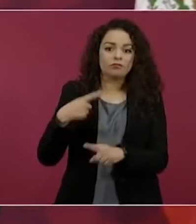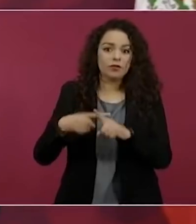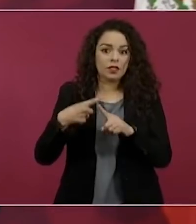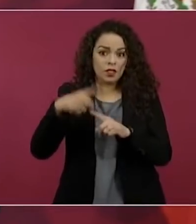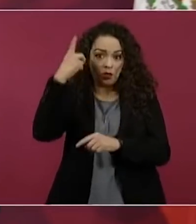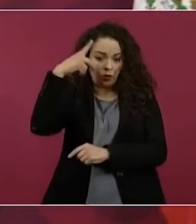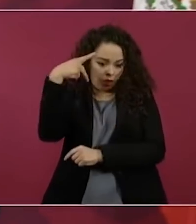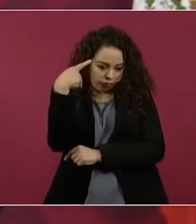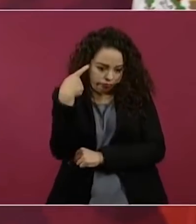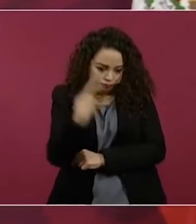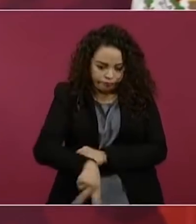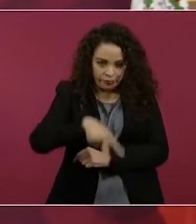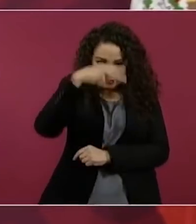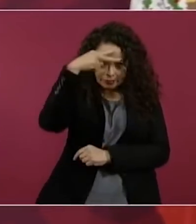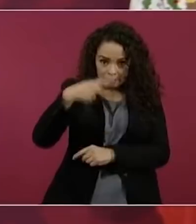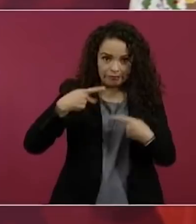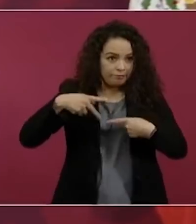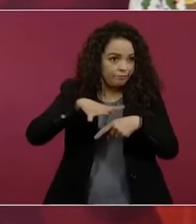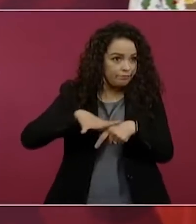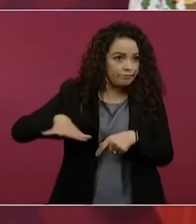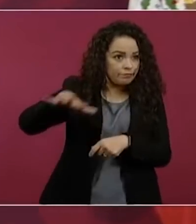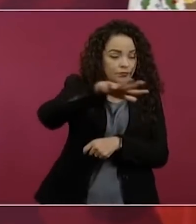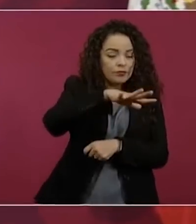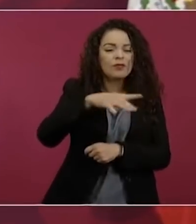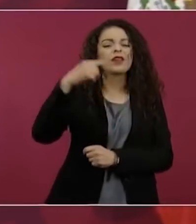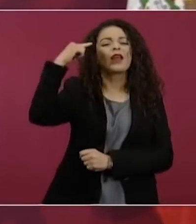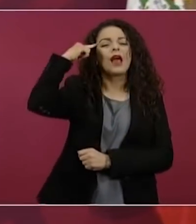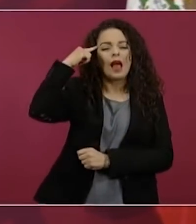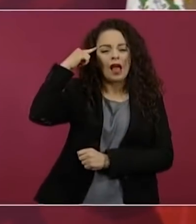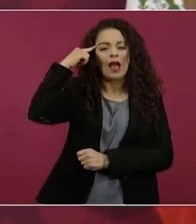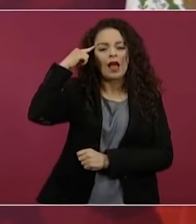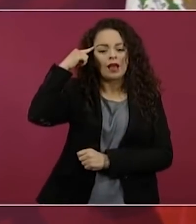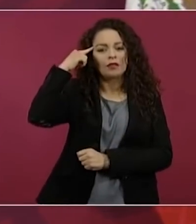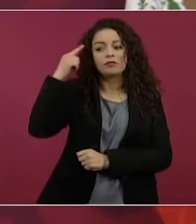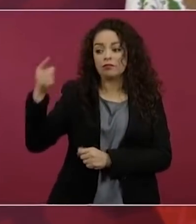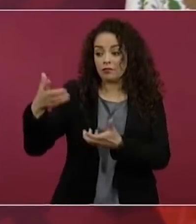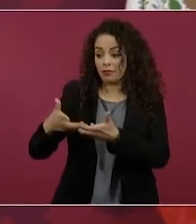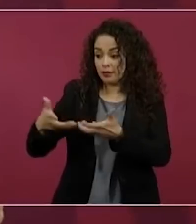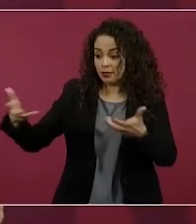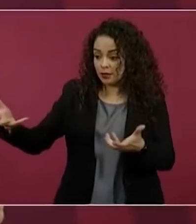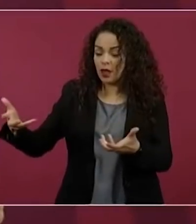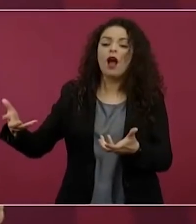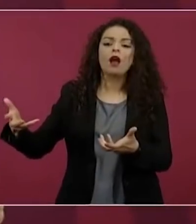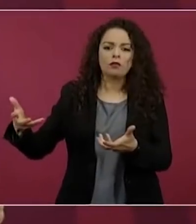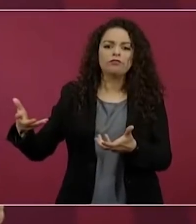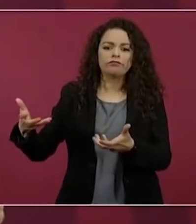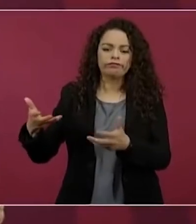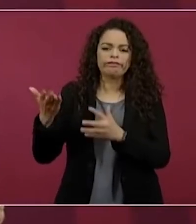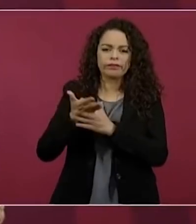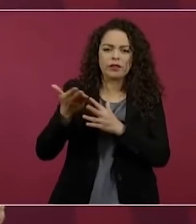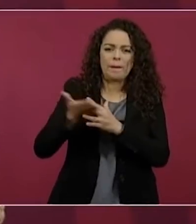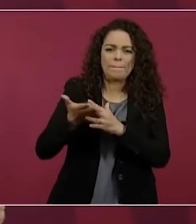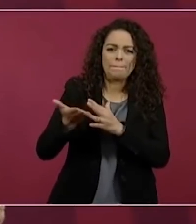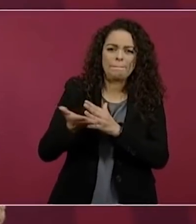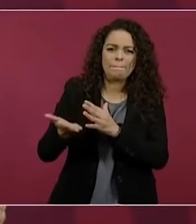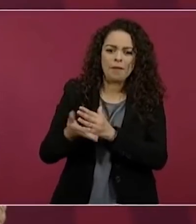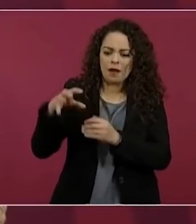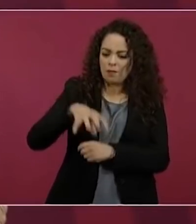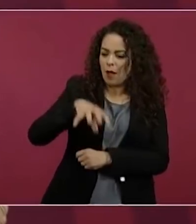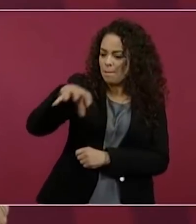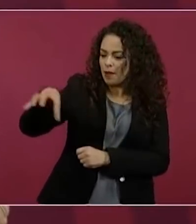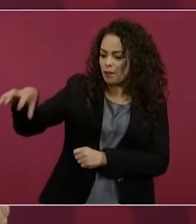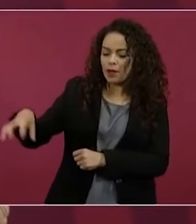nación, es fraccionándolo, todo el terreno, vendiendo lotes, y